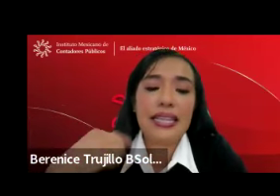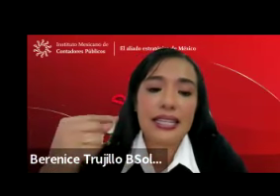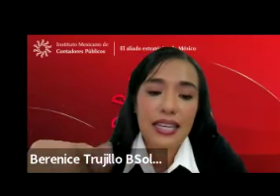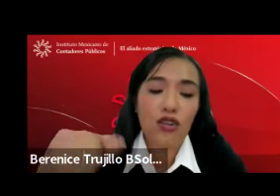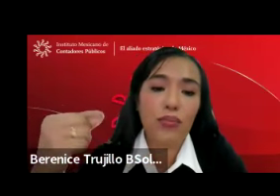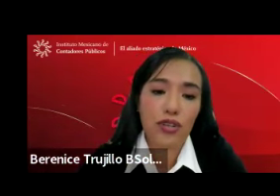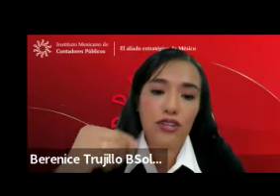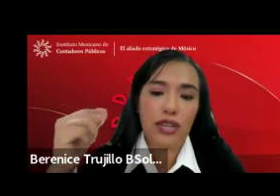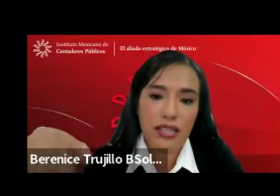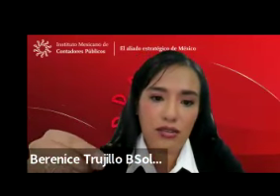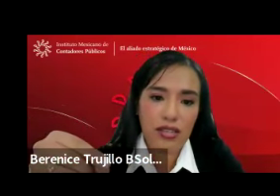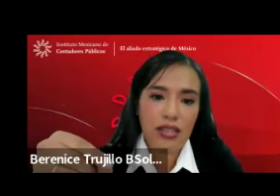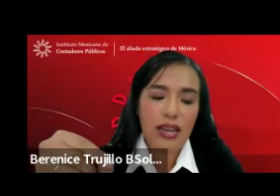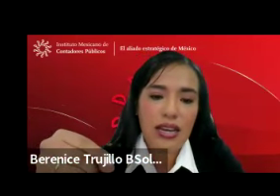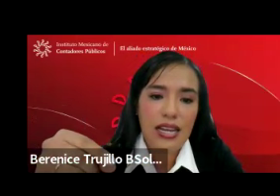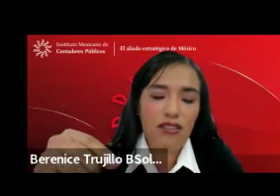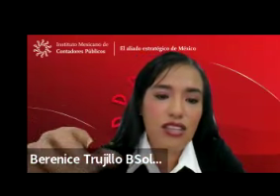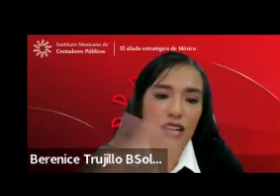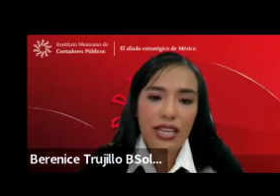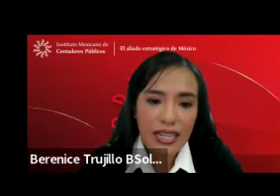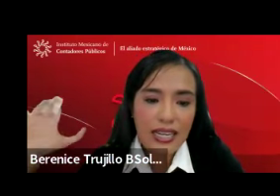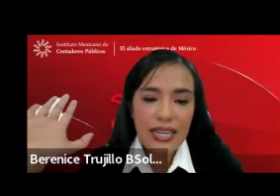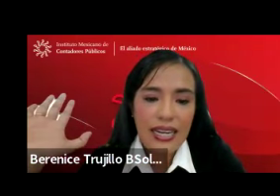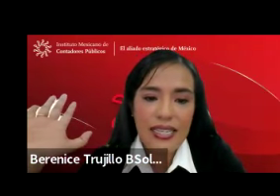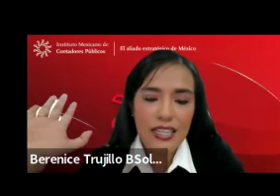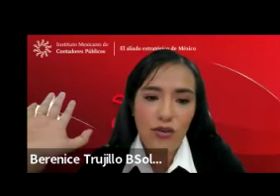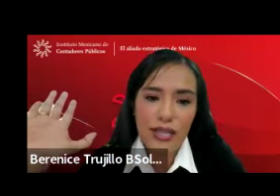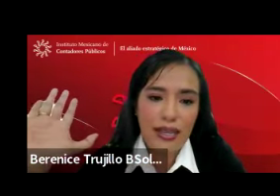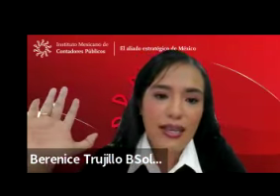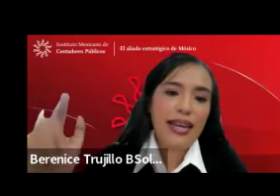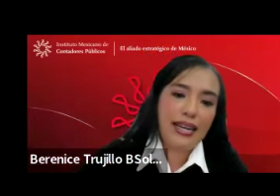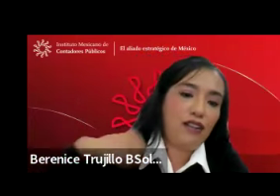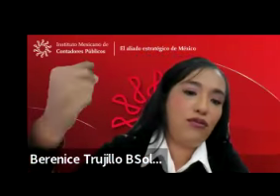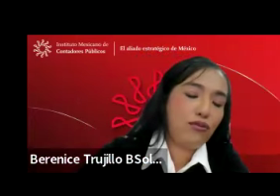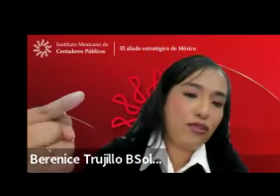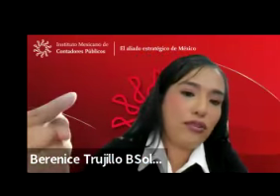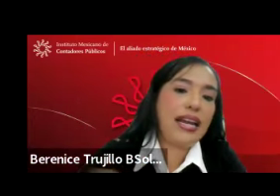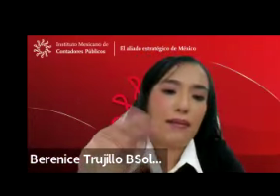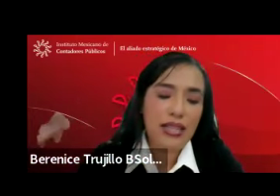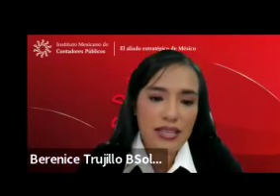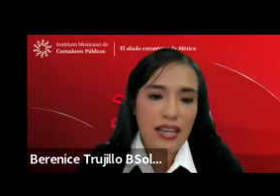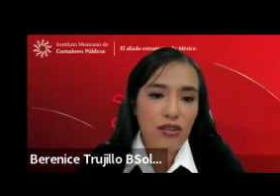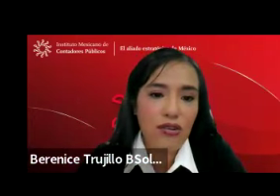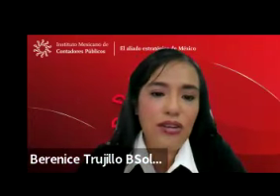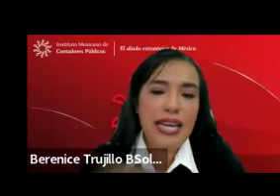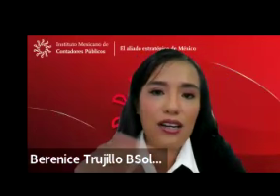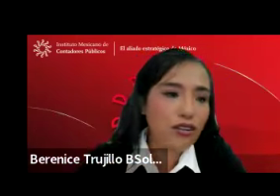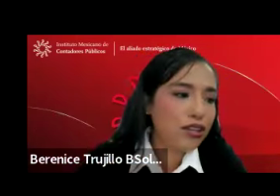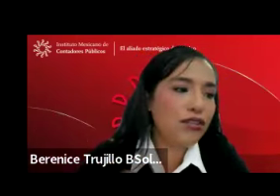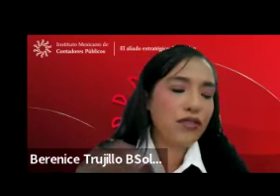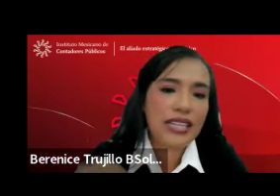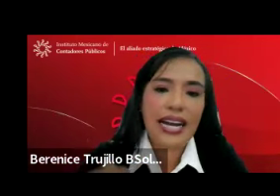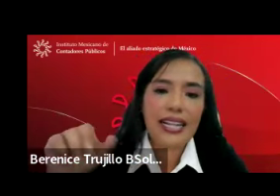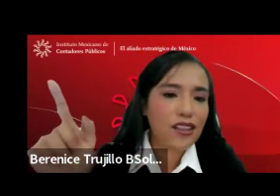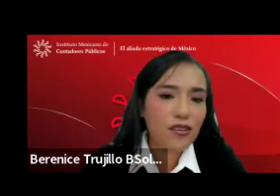tener el 25% de acciones. Entonces, ahorita el 50%, en el futuro el 25%. Y